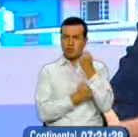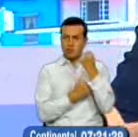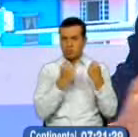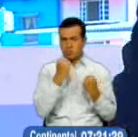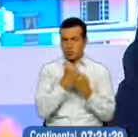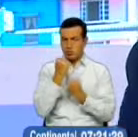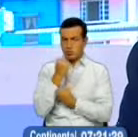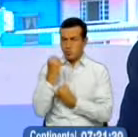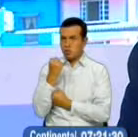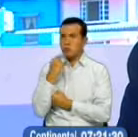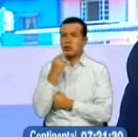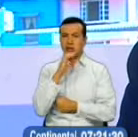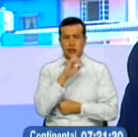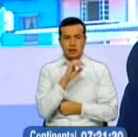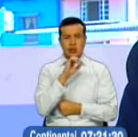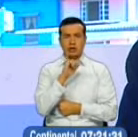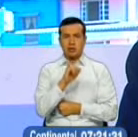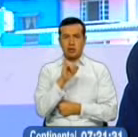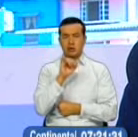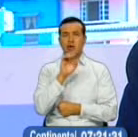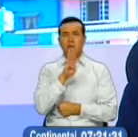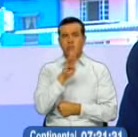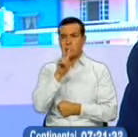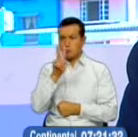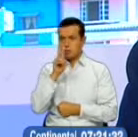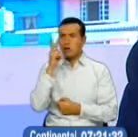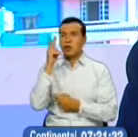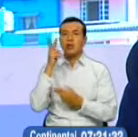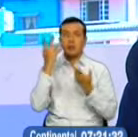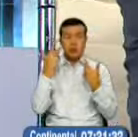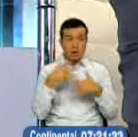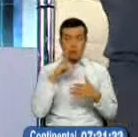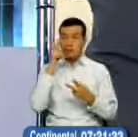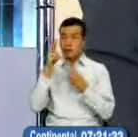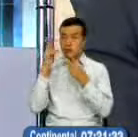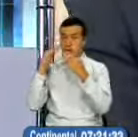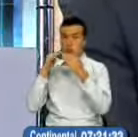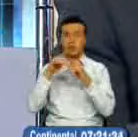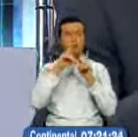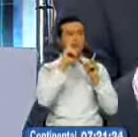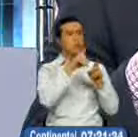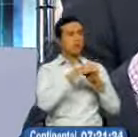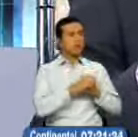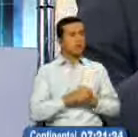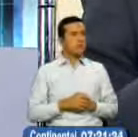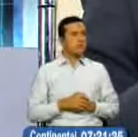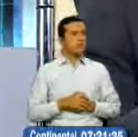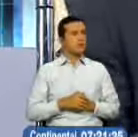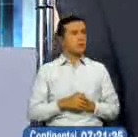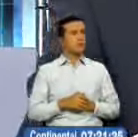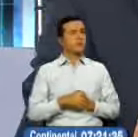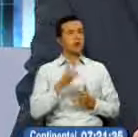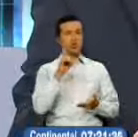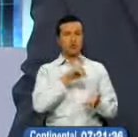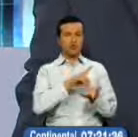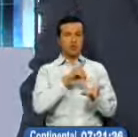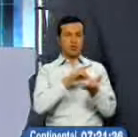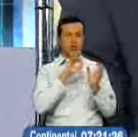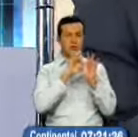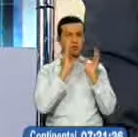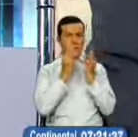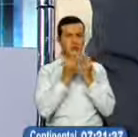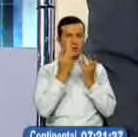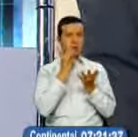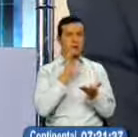lo que aquí llamaríamos los Sibebés con las visitas a los hogares. Esto me lleva a otra inquietud. Ajá. Los médicos de familia, es decir,